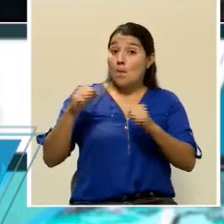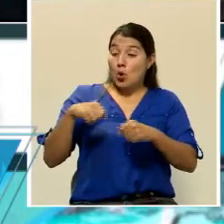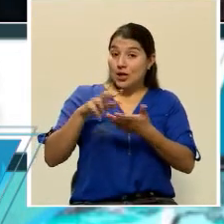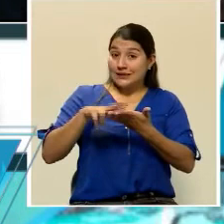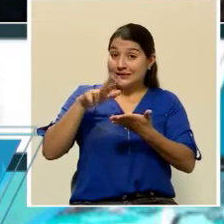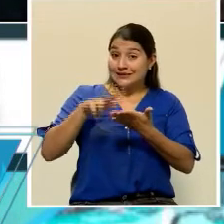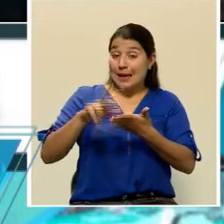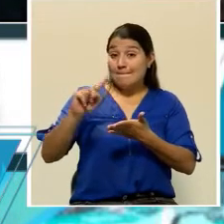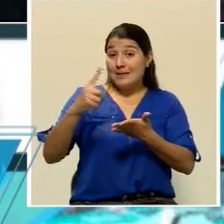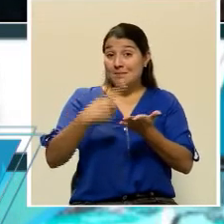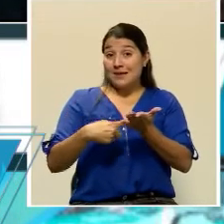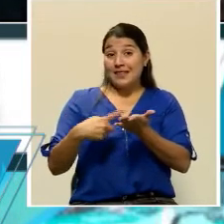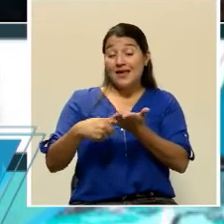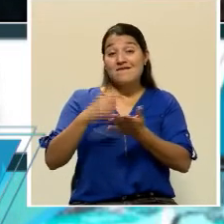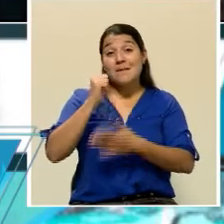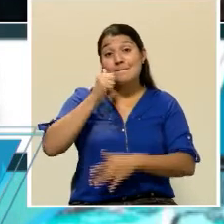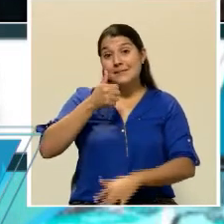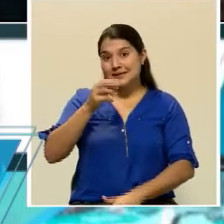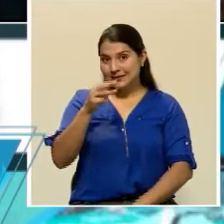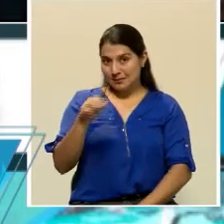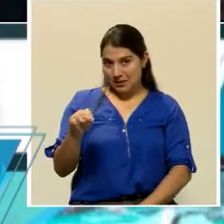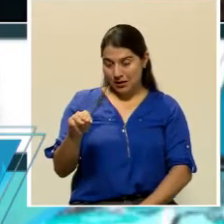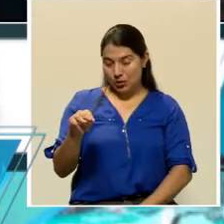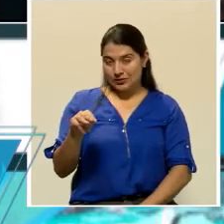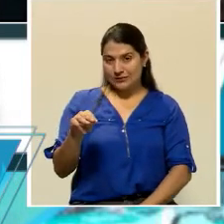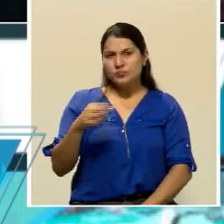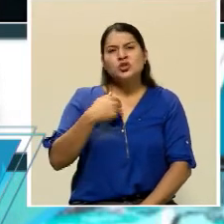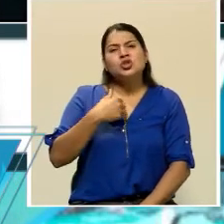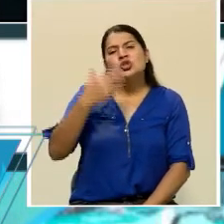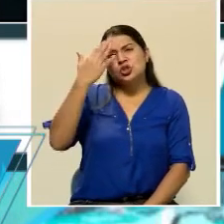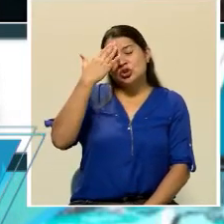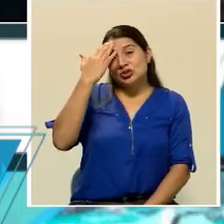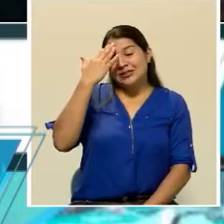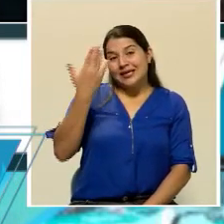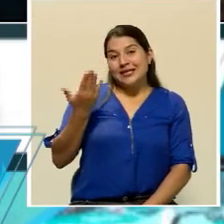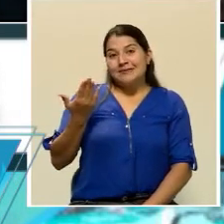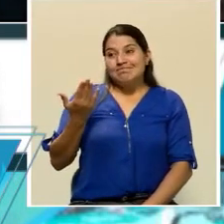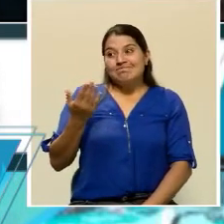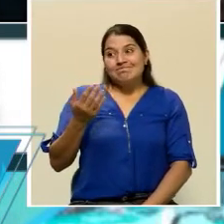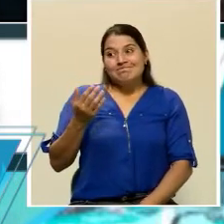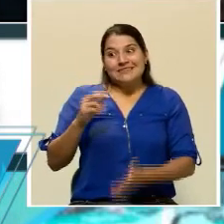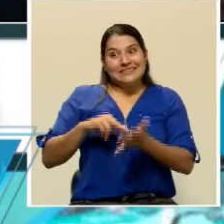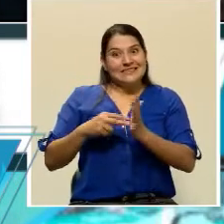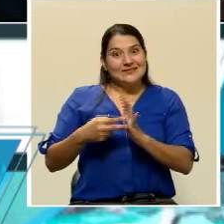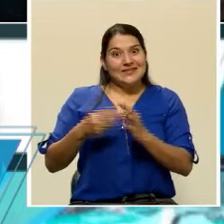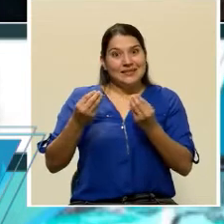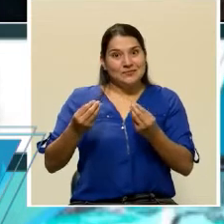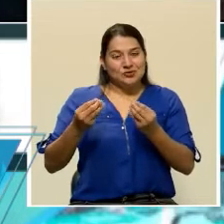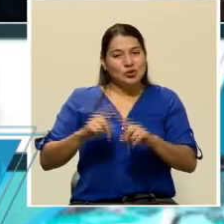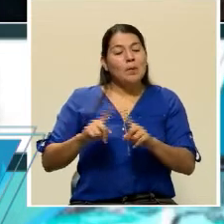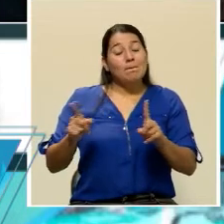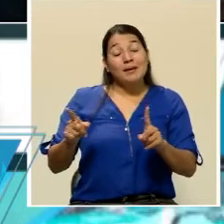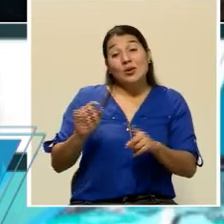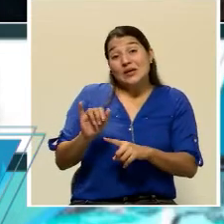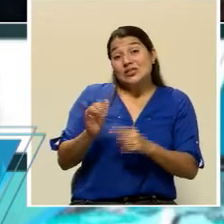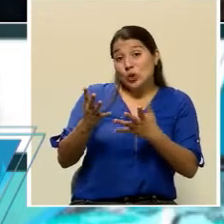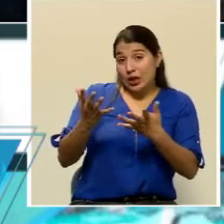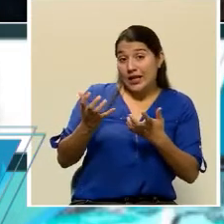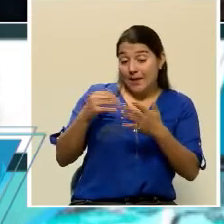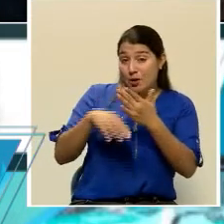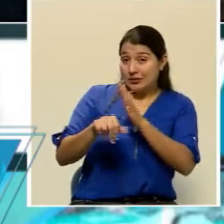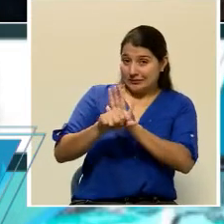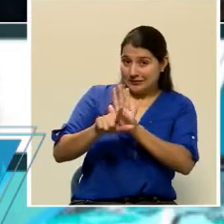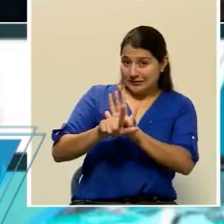primer debate el día de mañana, miércoles. Sé que es una aspiración ambiciosa, pero eso es lo que estamos buscando en la Asamblea, que